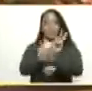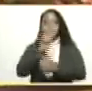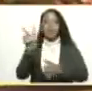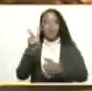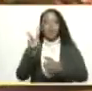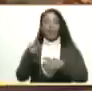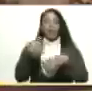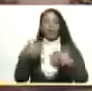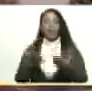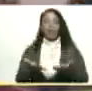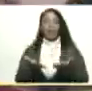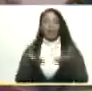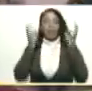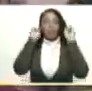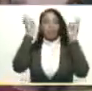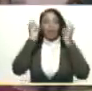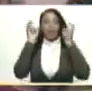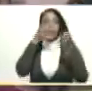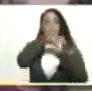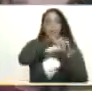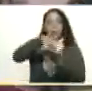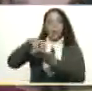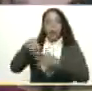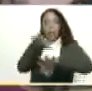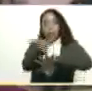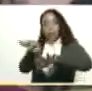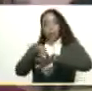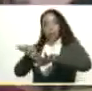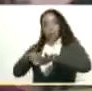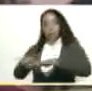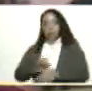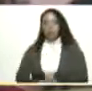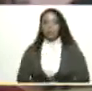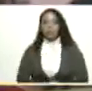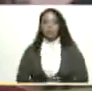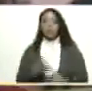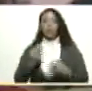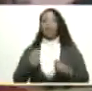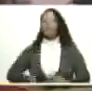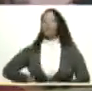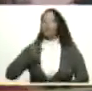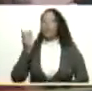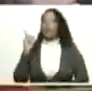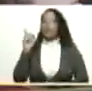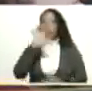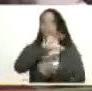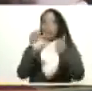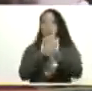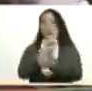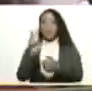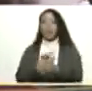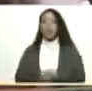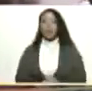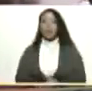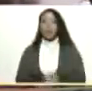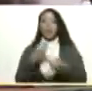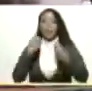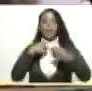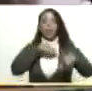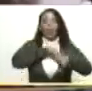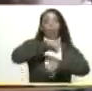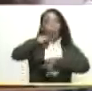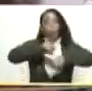vicepresidenta de Asuntos Regionales y Municipales. Muy importante esa vicepresidencia para la